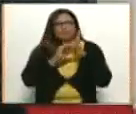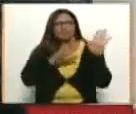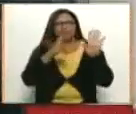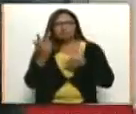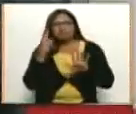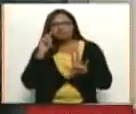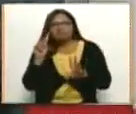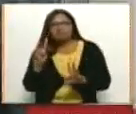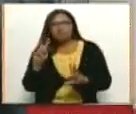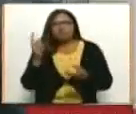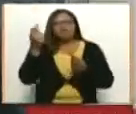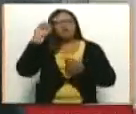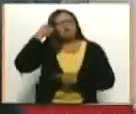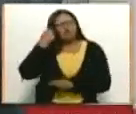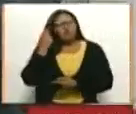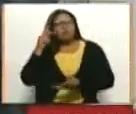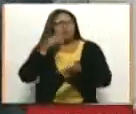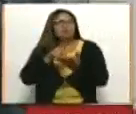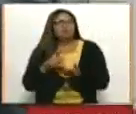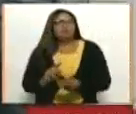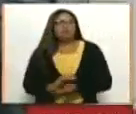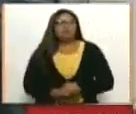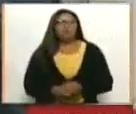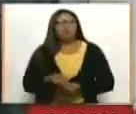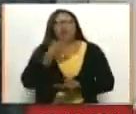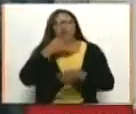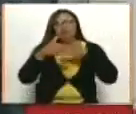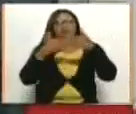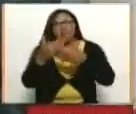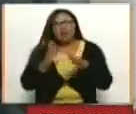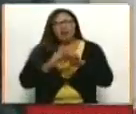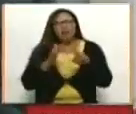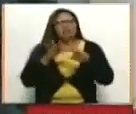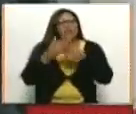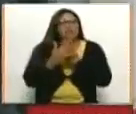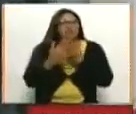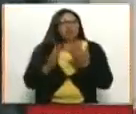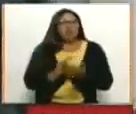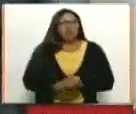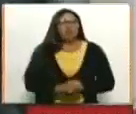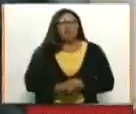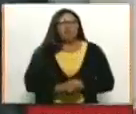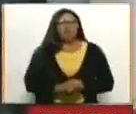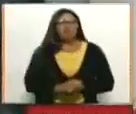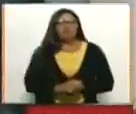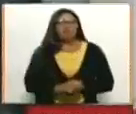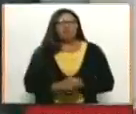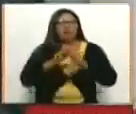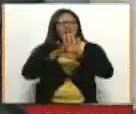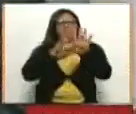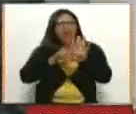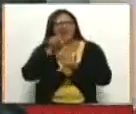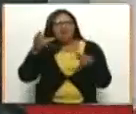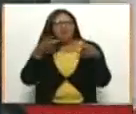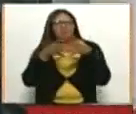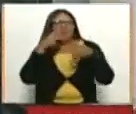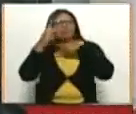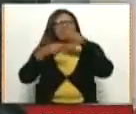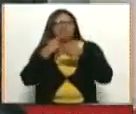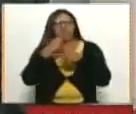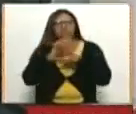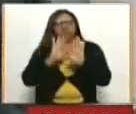que se acordó y participó y se acordó, bueno, vamos a adelantarlas por la situación y tal, y el día la mayoría de los partidos políticos decidieron